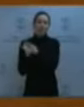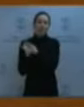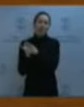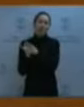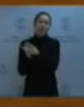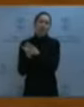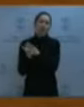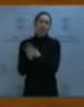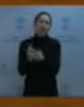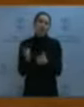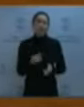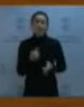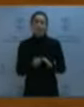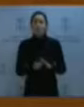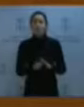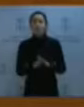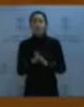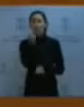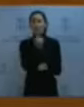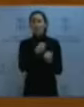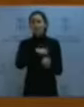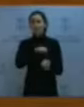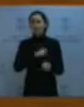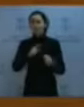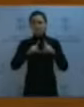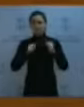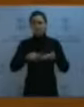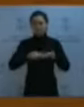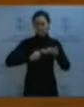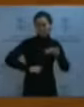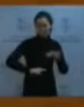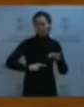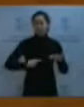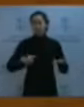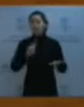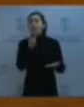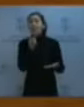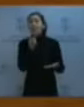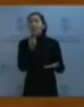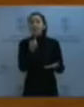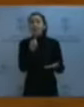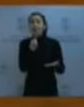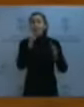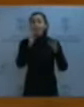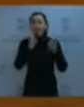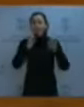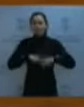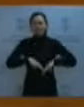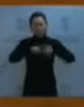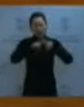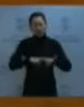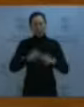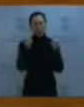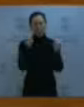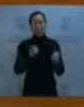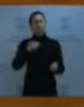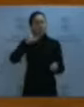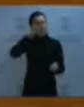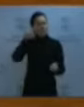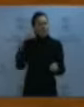cola del crecimiento económico de España. Y eso no lo decimos nosotros, lo dicen los grandes analistas, como usted sabe muy bien, como